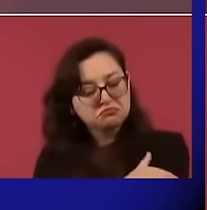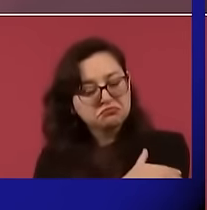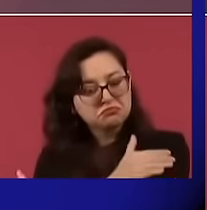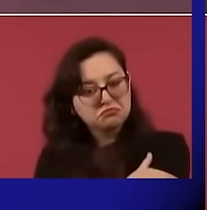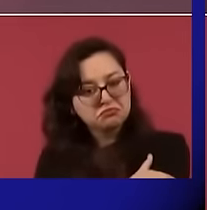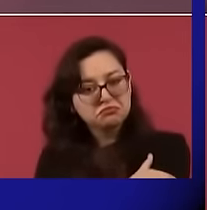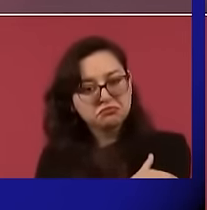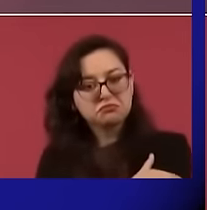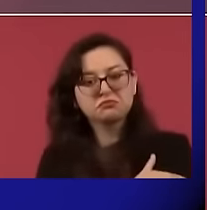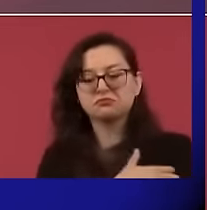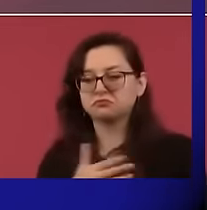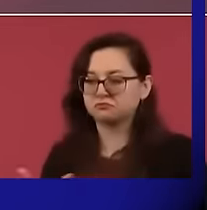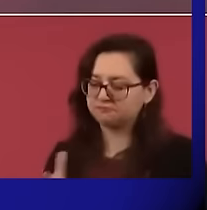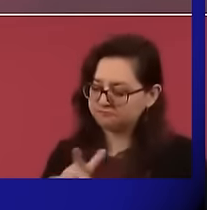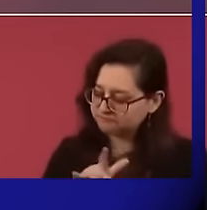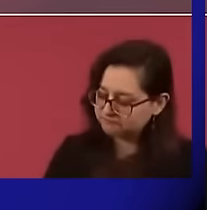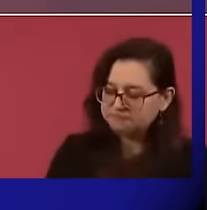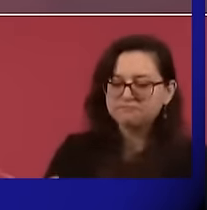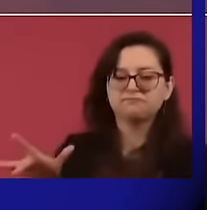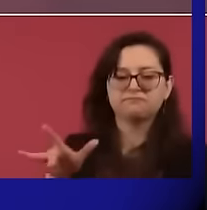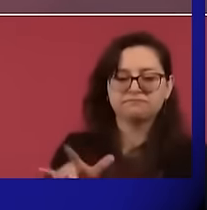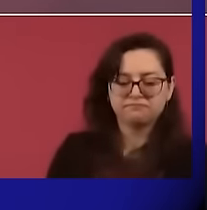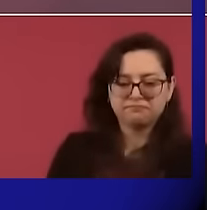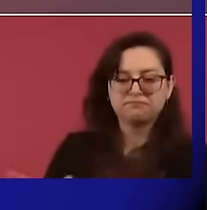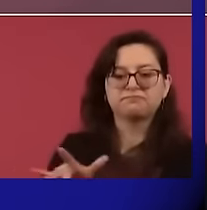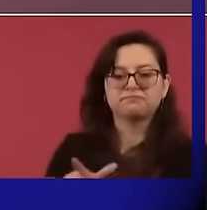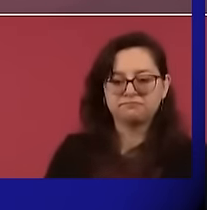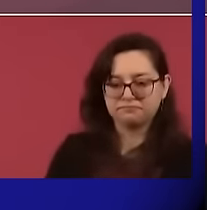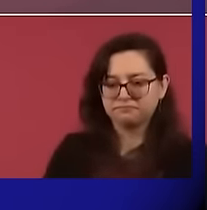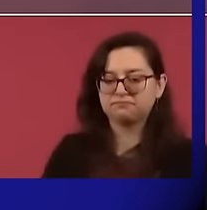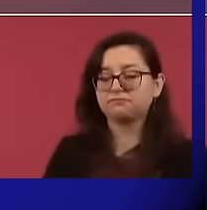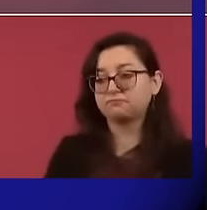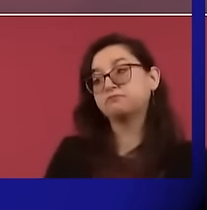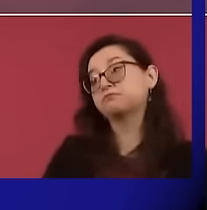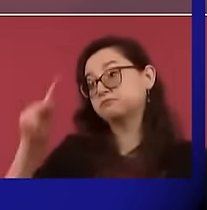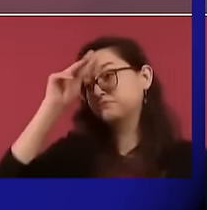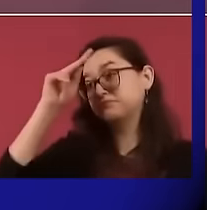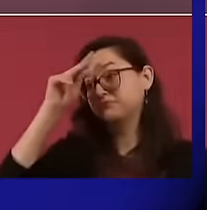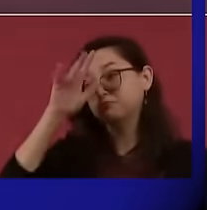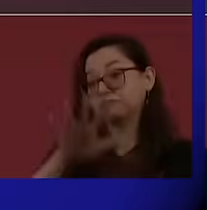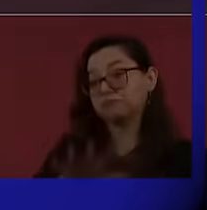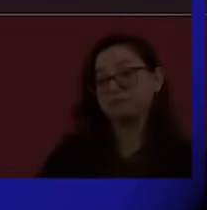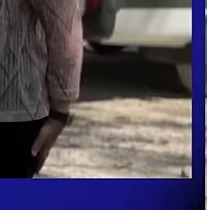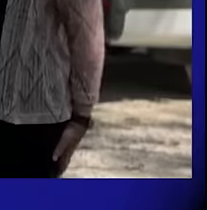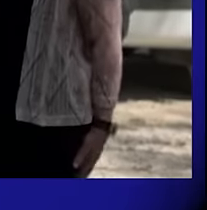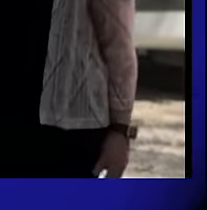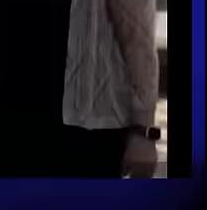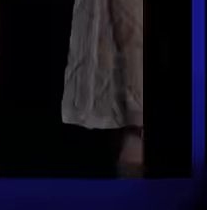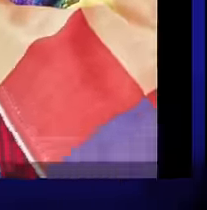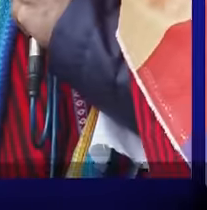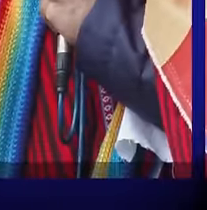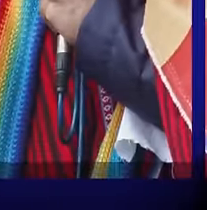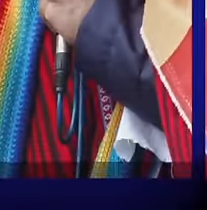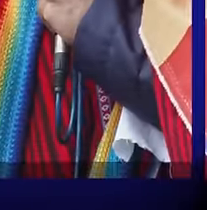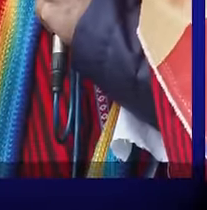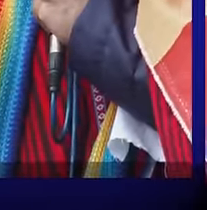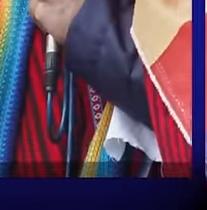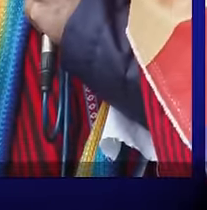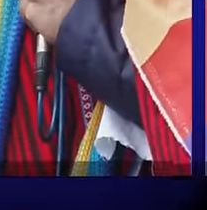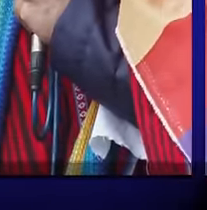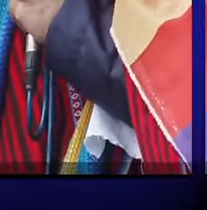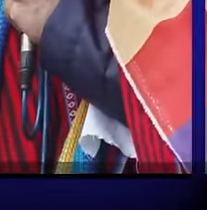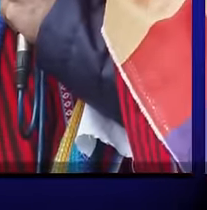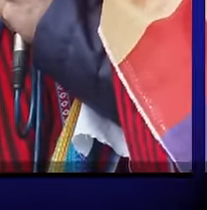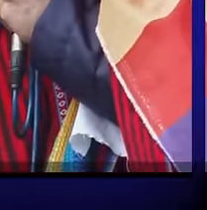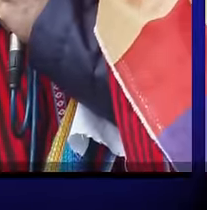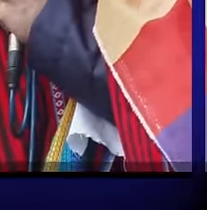y expresé mi solidaridad con el pueblo del Perú. Nos da mucho